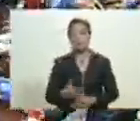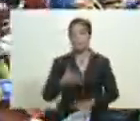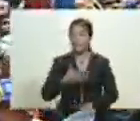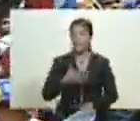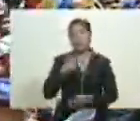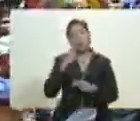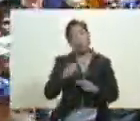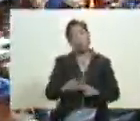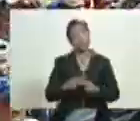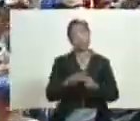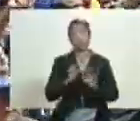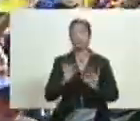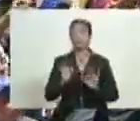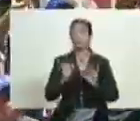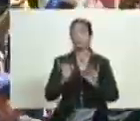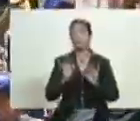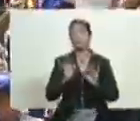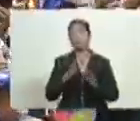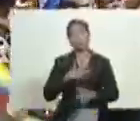es un honor,